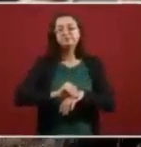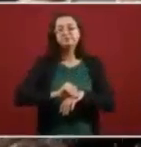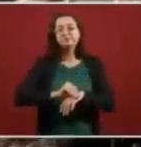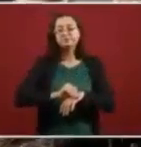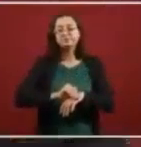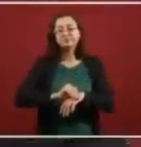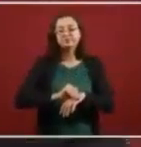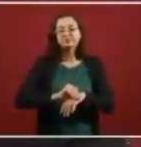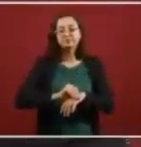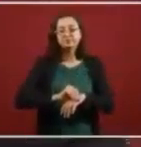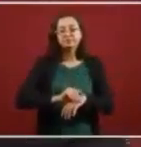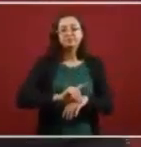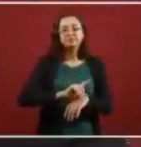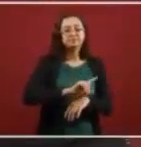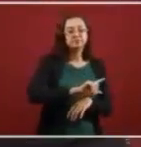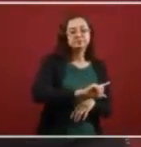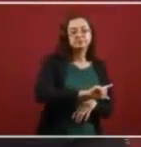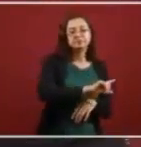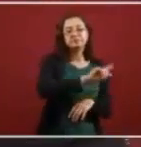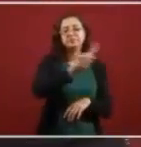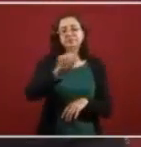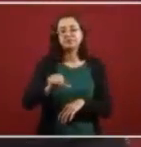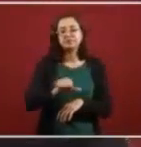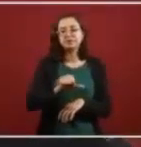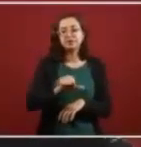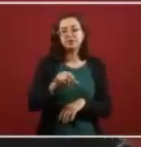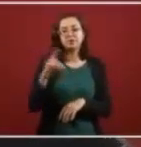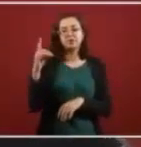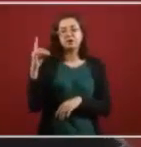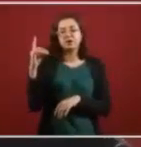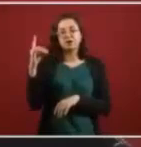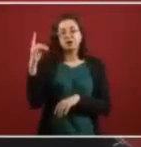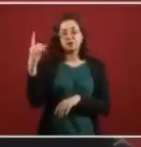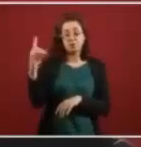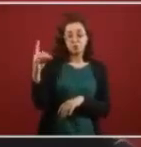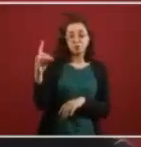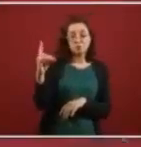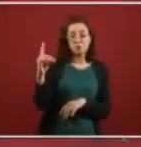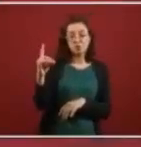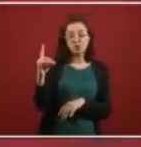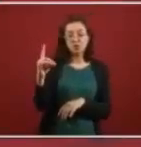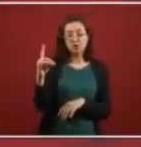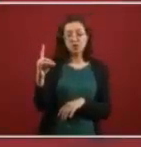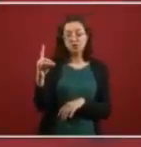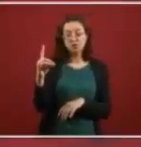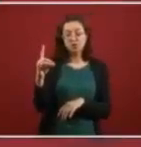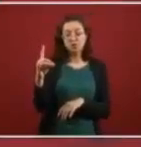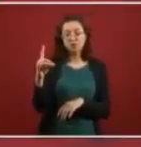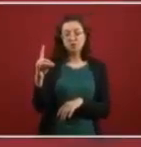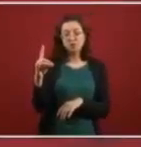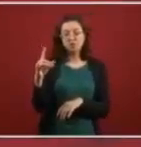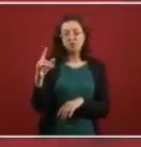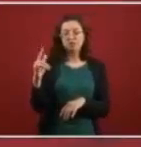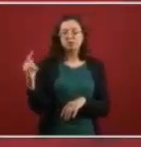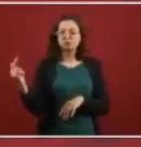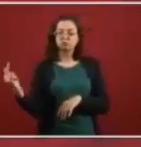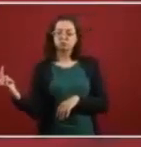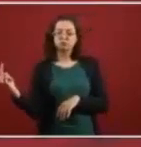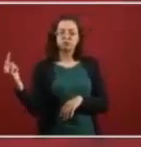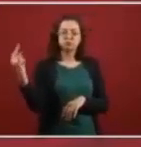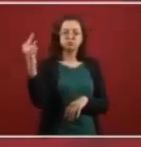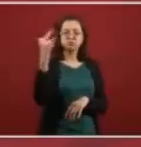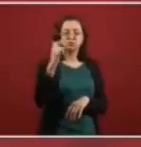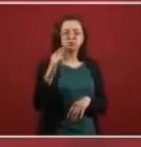volvemos a hablar a bolivia en el si no fíjate que ya no te vamos a dar permiso de volver a cruzar el espacio diario de bolivia es decir para